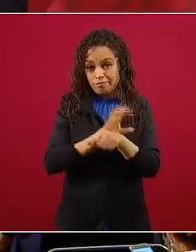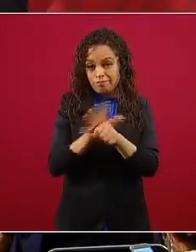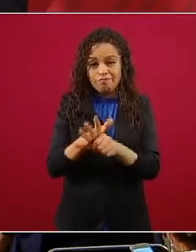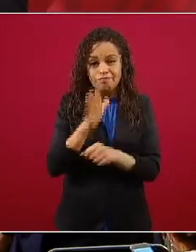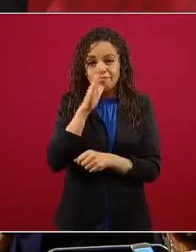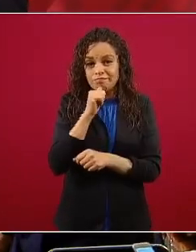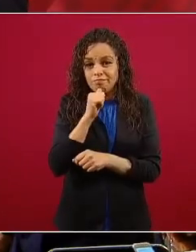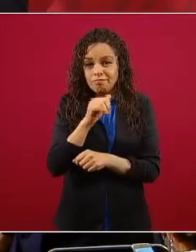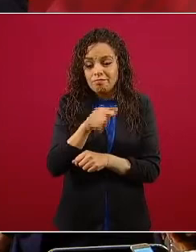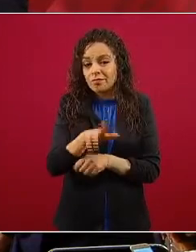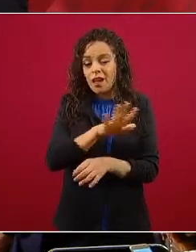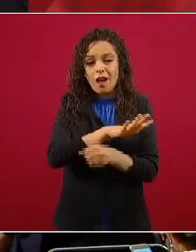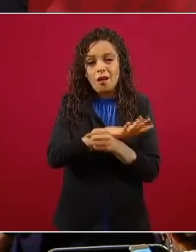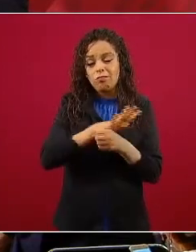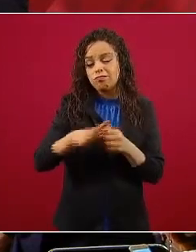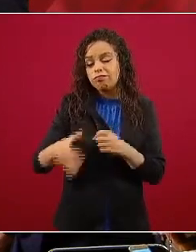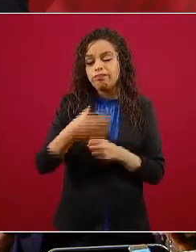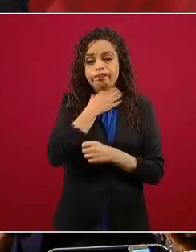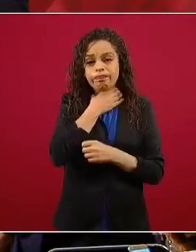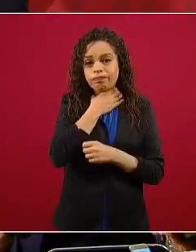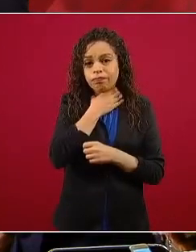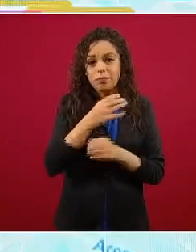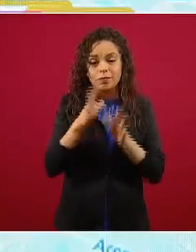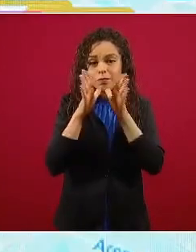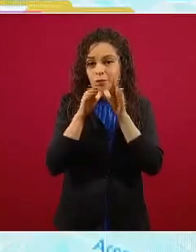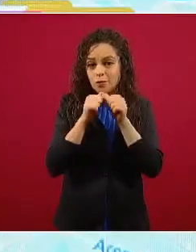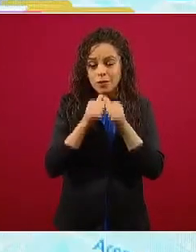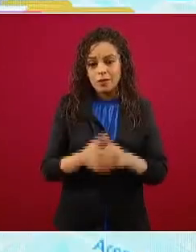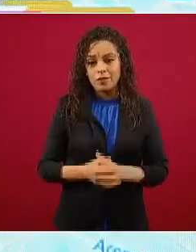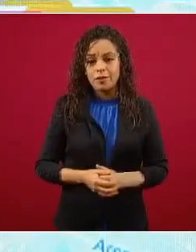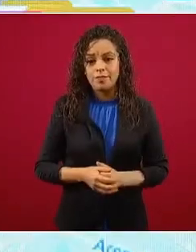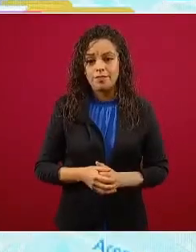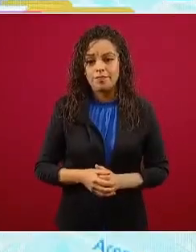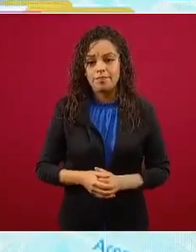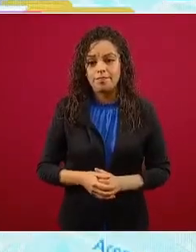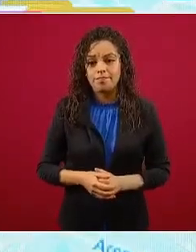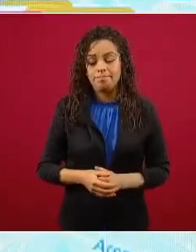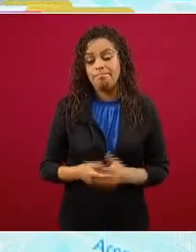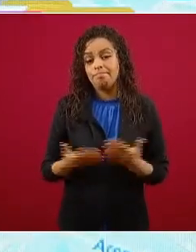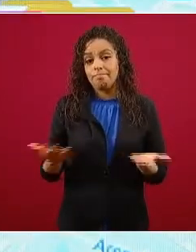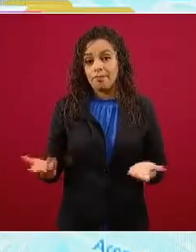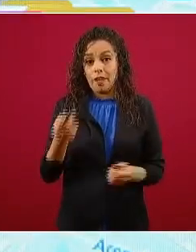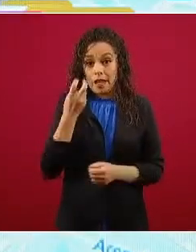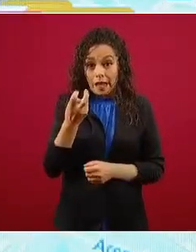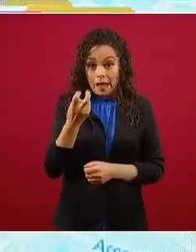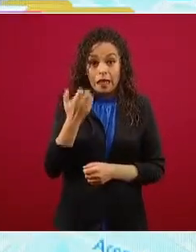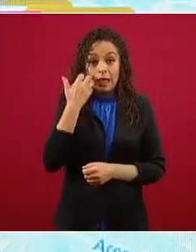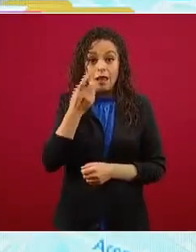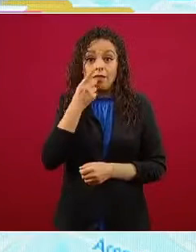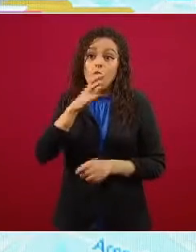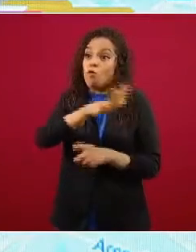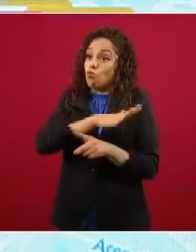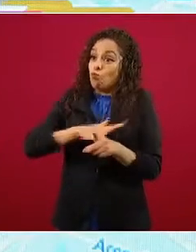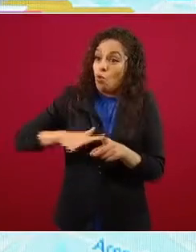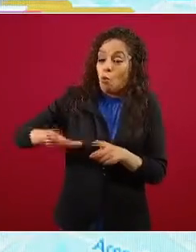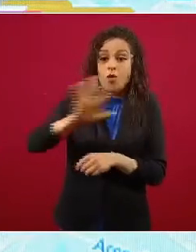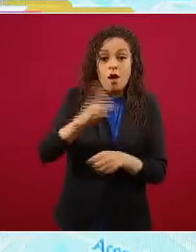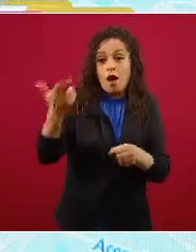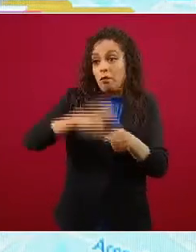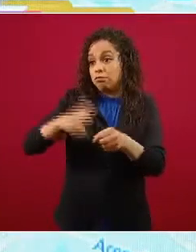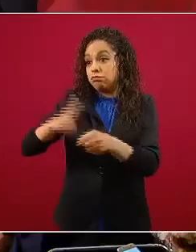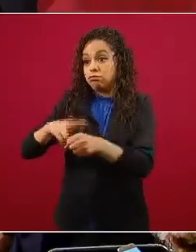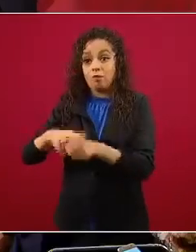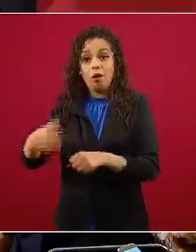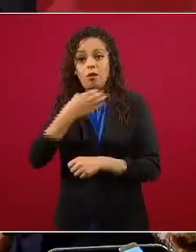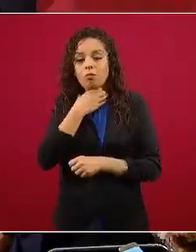su límite de capacidad. Pero insistimos, esto no quiere decir que todo el sistema de salud está en su límite de capacidad, porque si